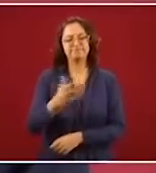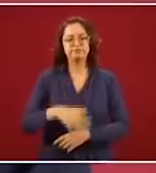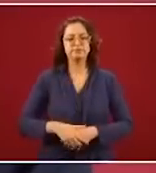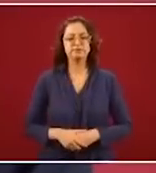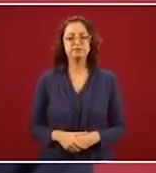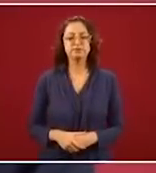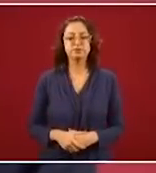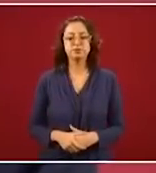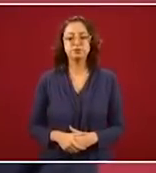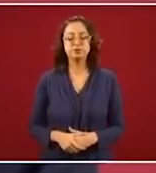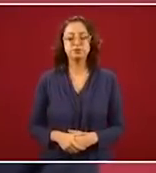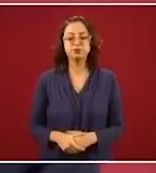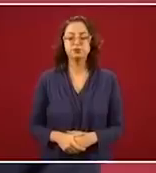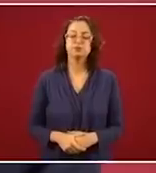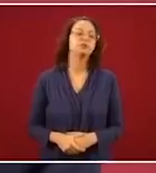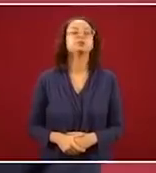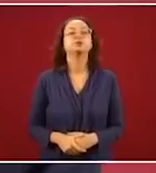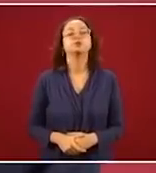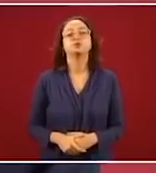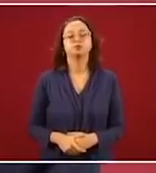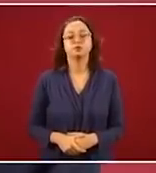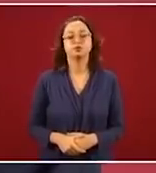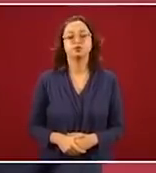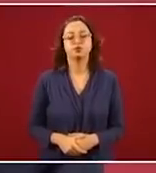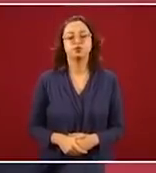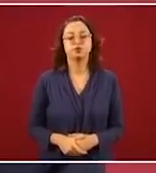Resistieron mucho los de